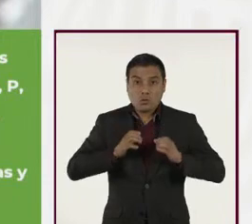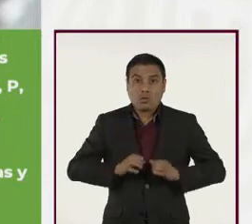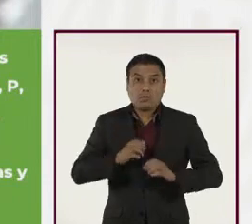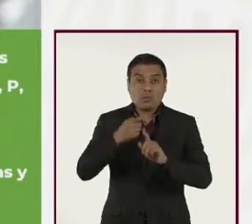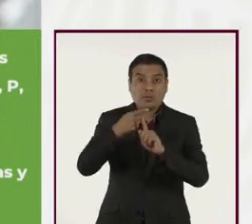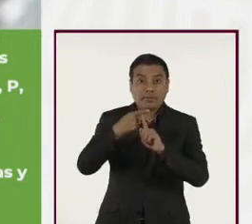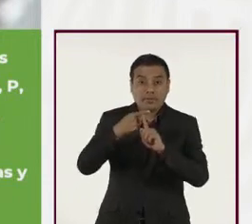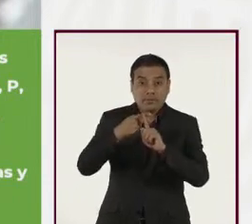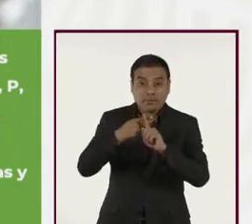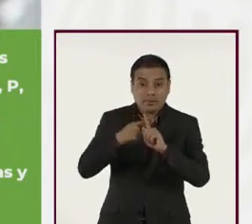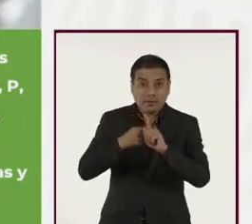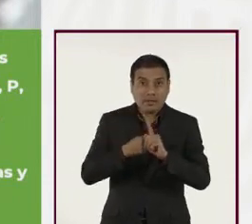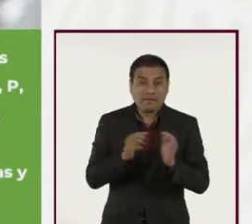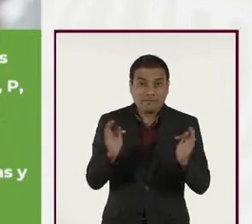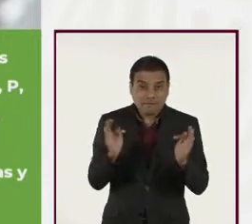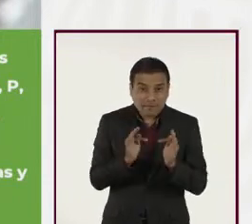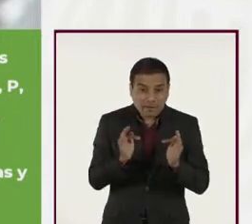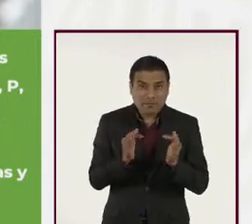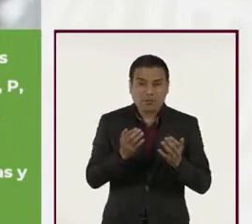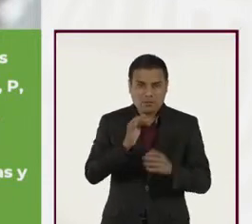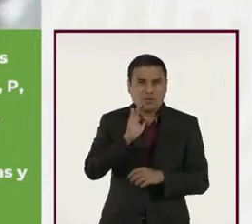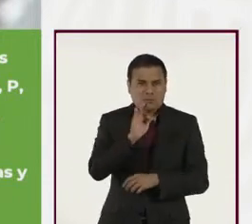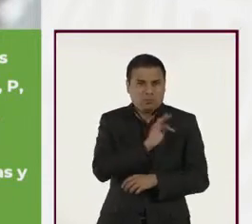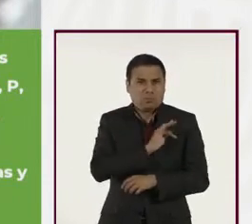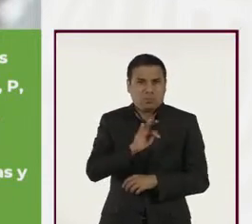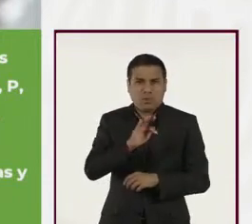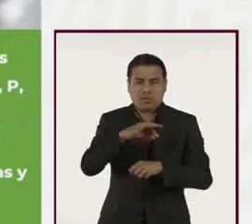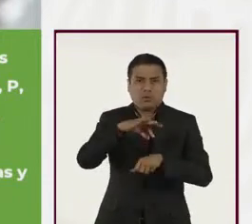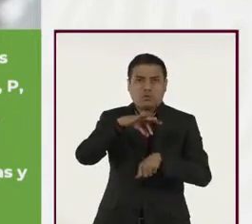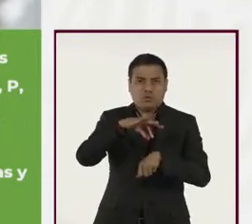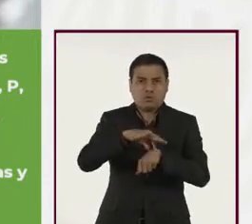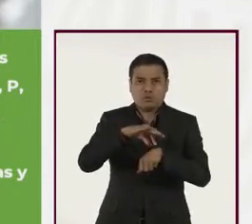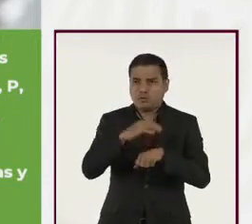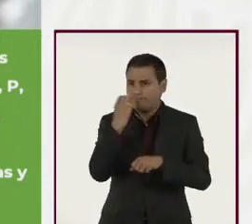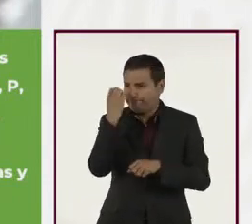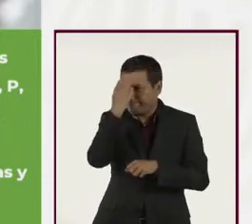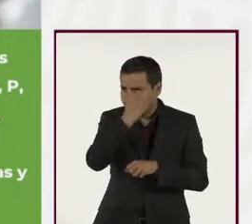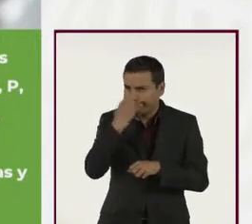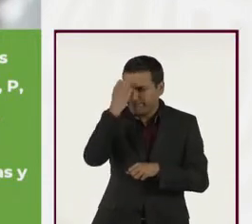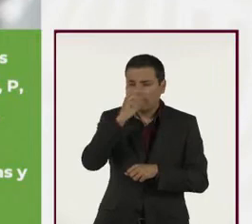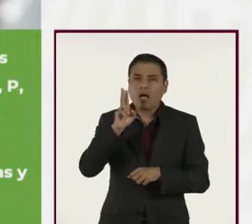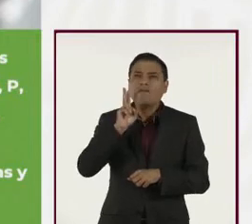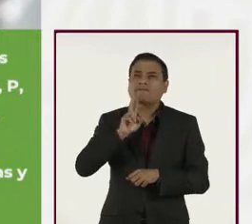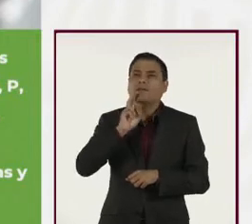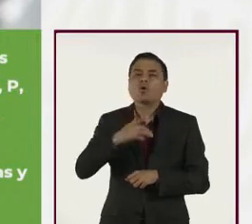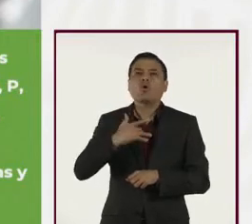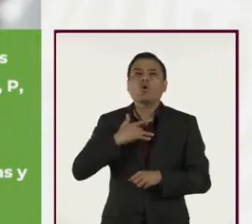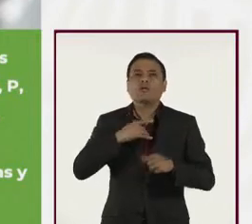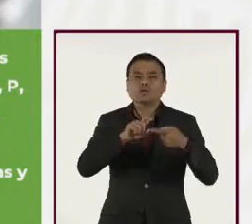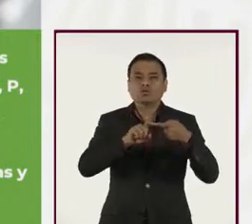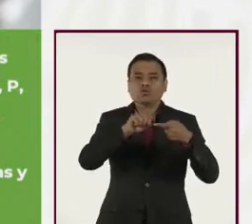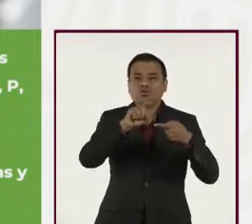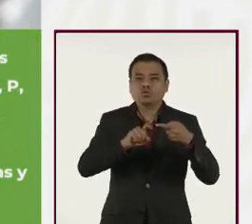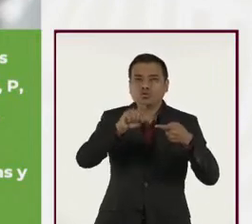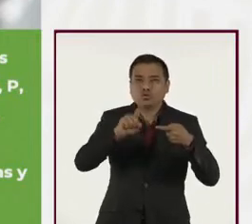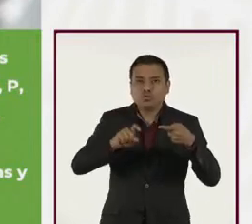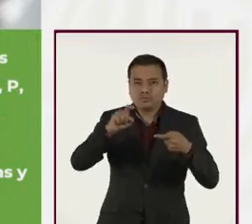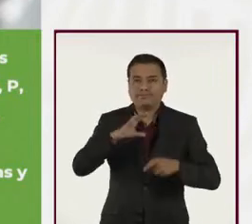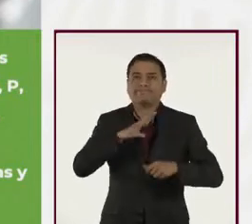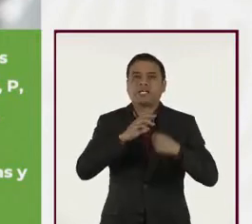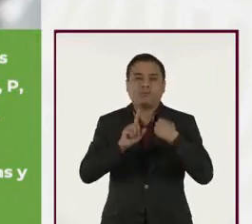corporal. Podemos realizar un electrocardiograma donde ya vamos a encontrar alteraciones a nivel cardíaco, particularmente podemos